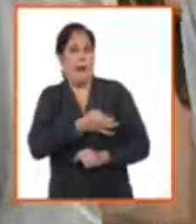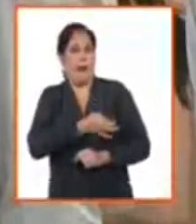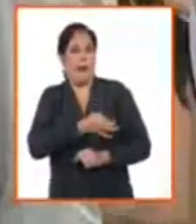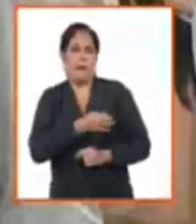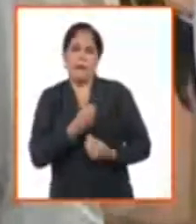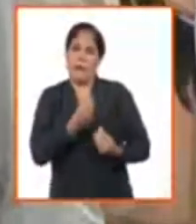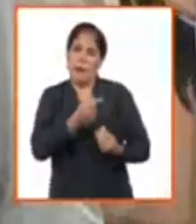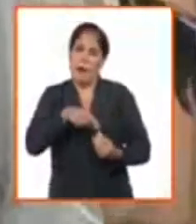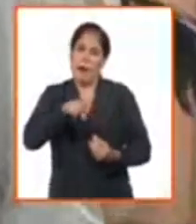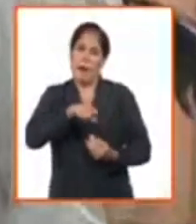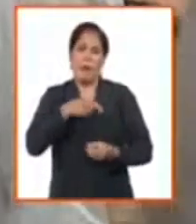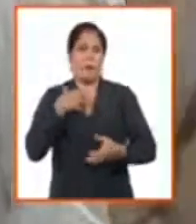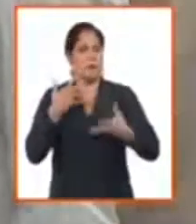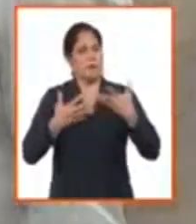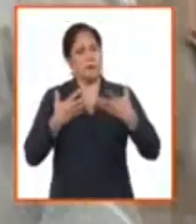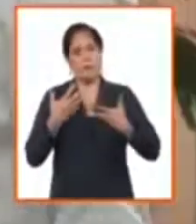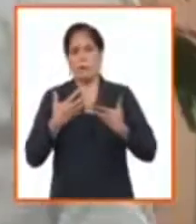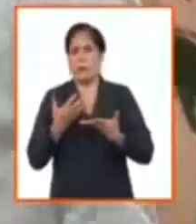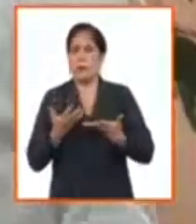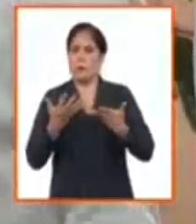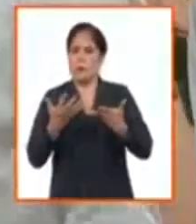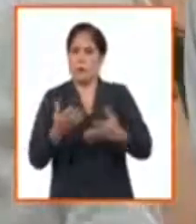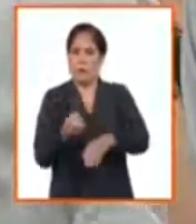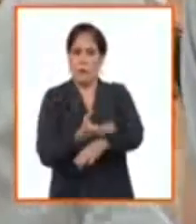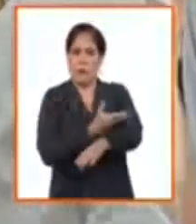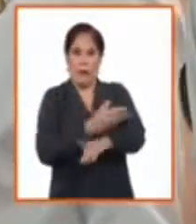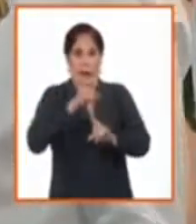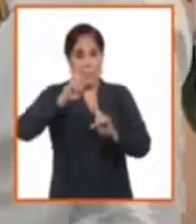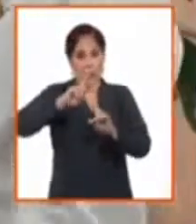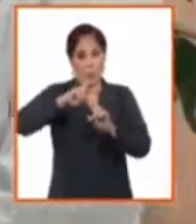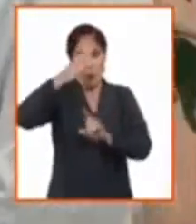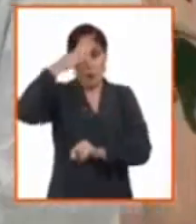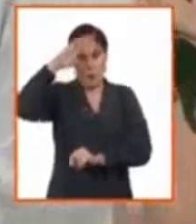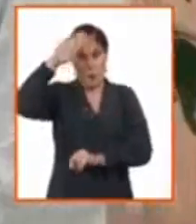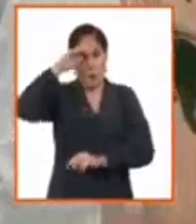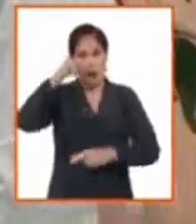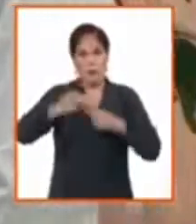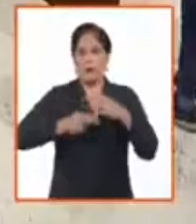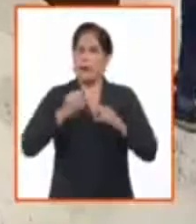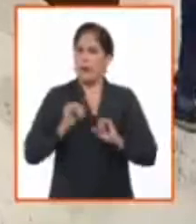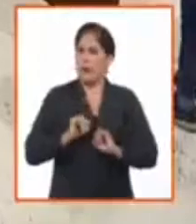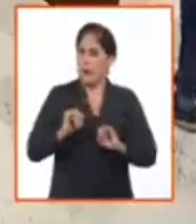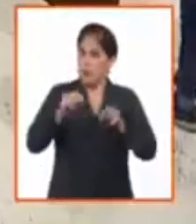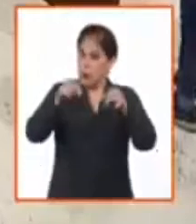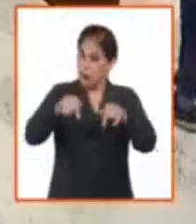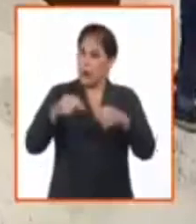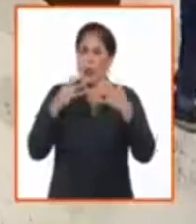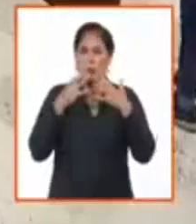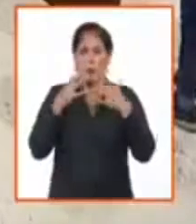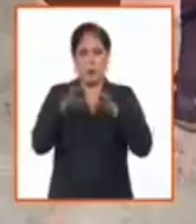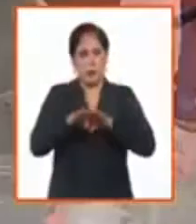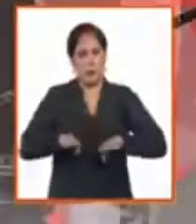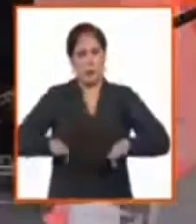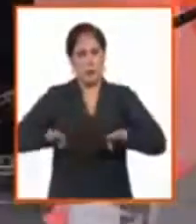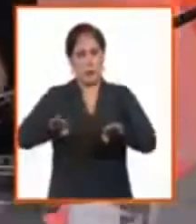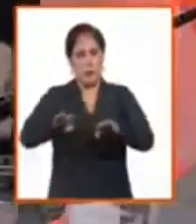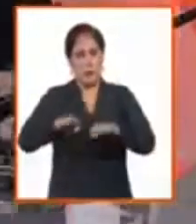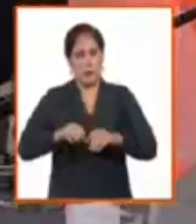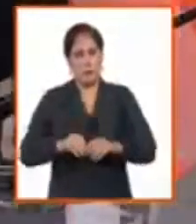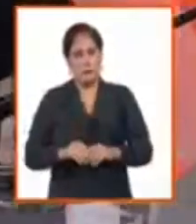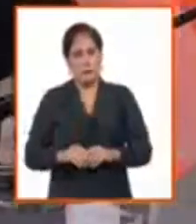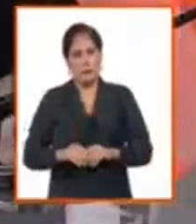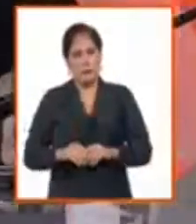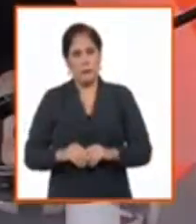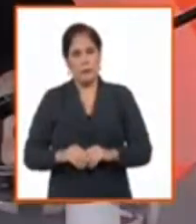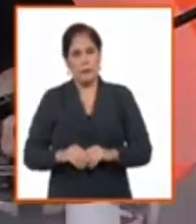autoridades acto que fue transmitido por la televisión cubana y que es la noticia con la que comenzamos nuestra mesa redonda